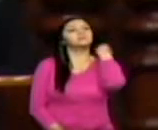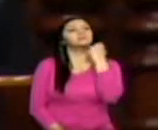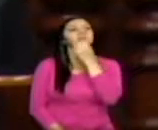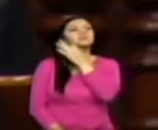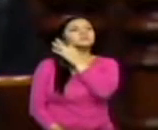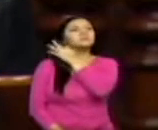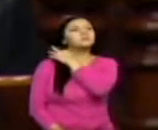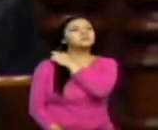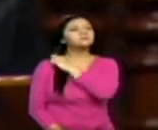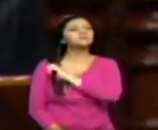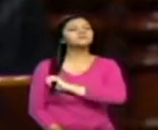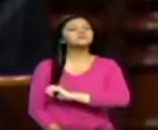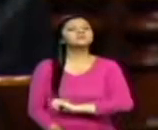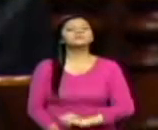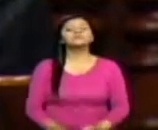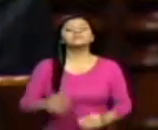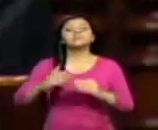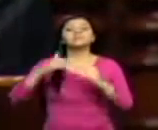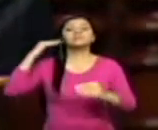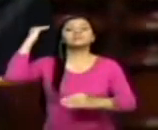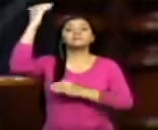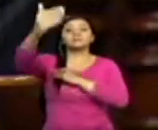En el año 2021,